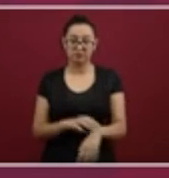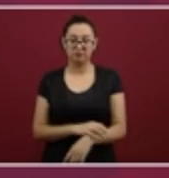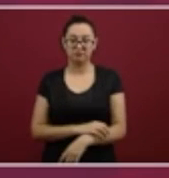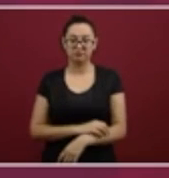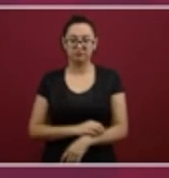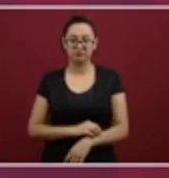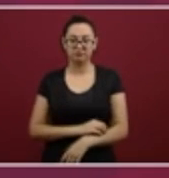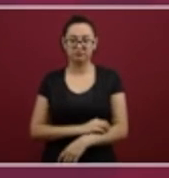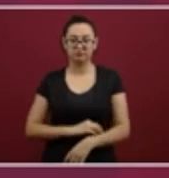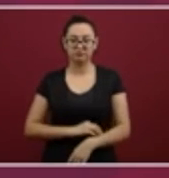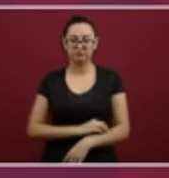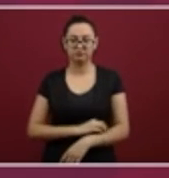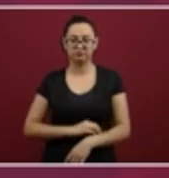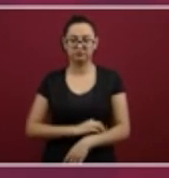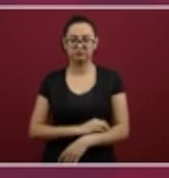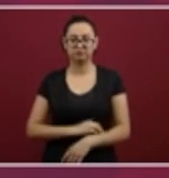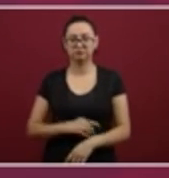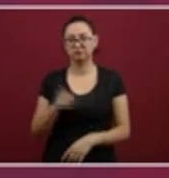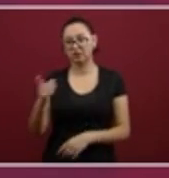abandonaron las normales públicas.